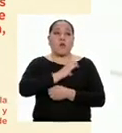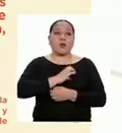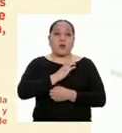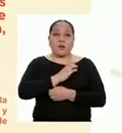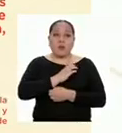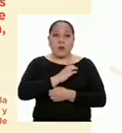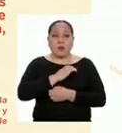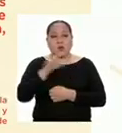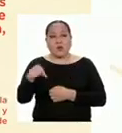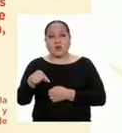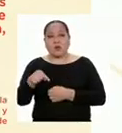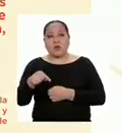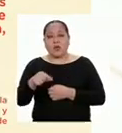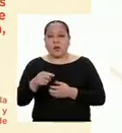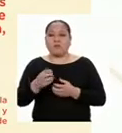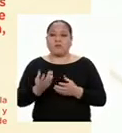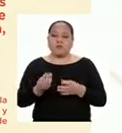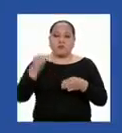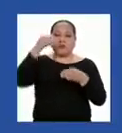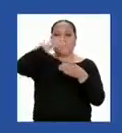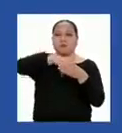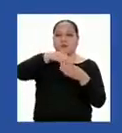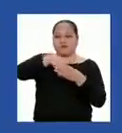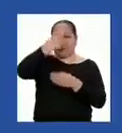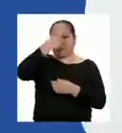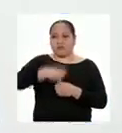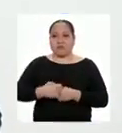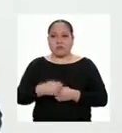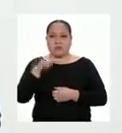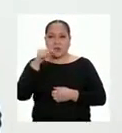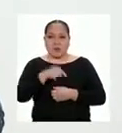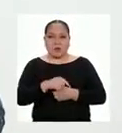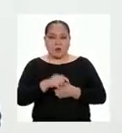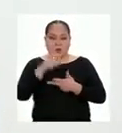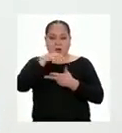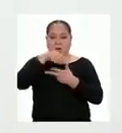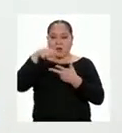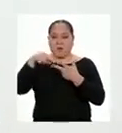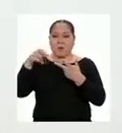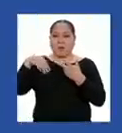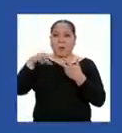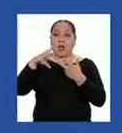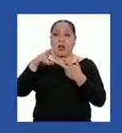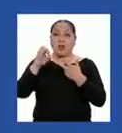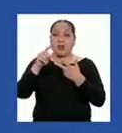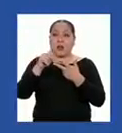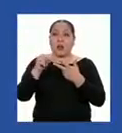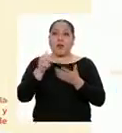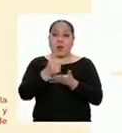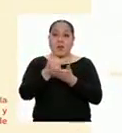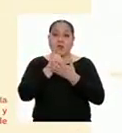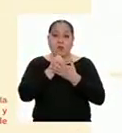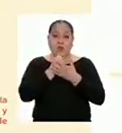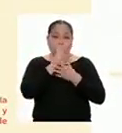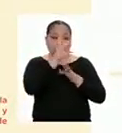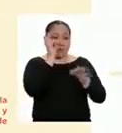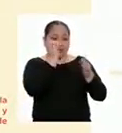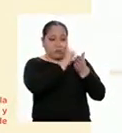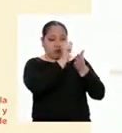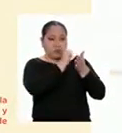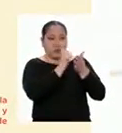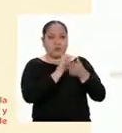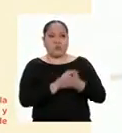Aquí tengo muy claro que trabajo con la técnica de supresión. Leamos el segundo párrafo. La